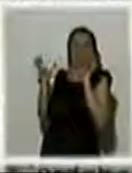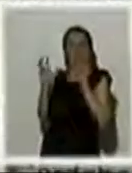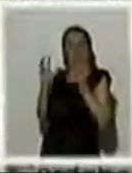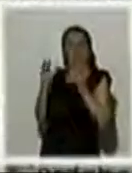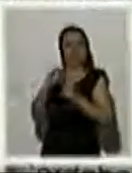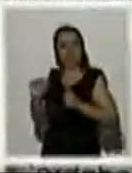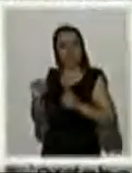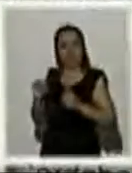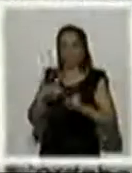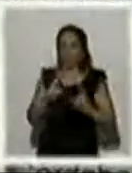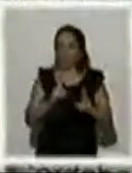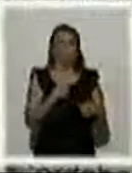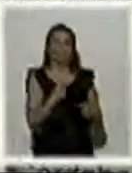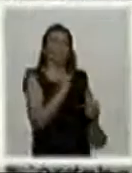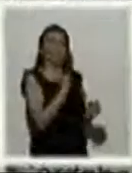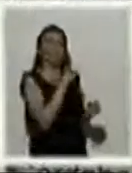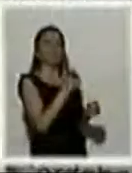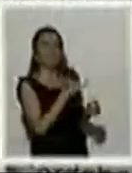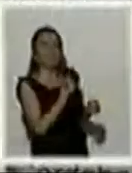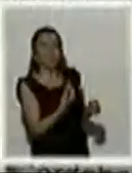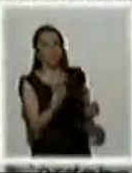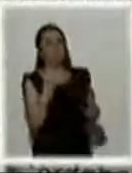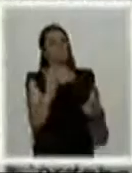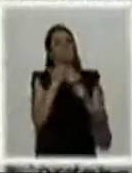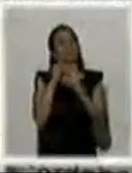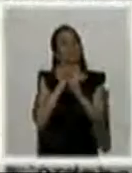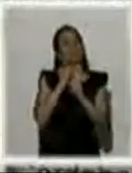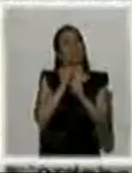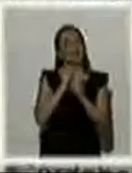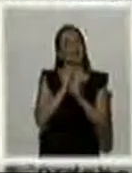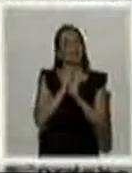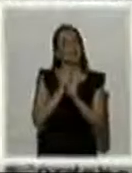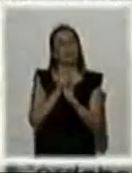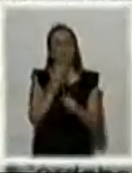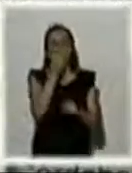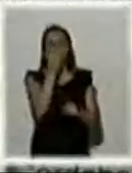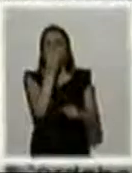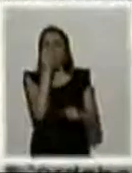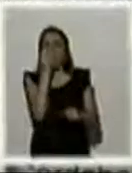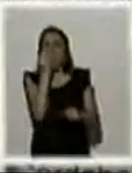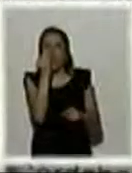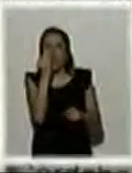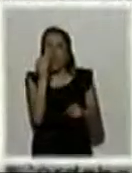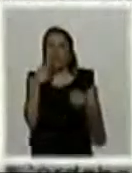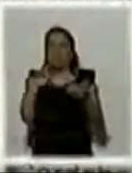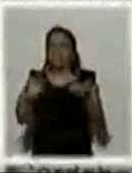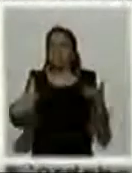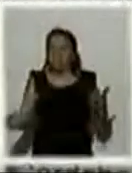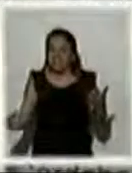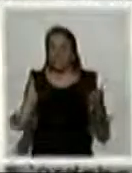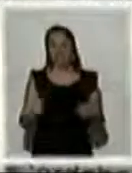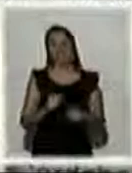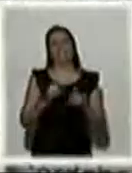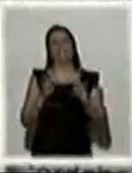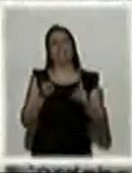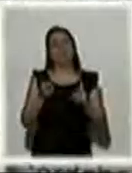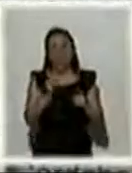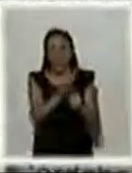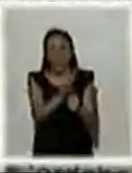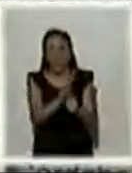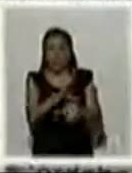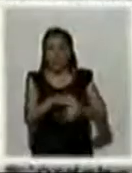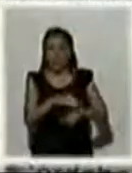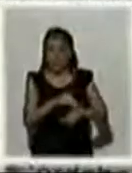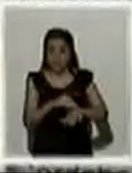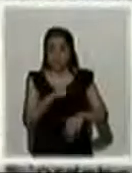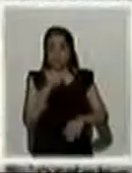trabajar en la protección de la biodiversidad, del suelo, saneamiento de las cuencas hídricas, mejor control de las políticas de